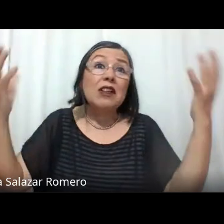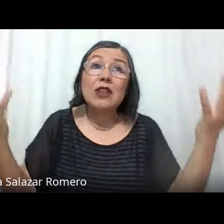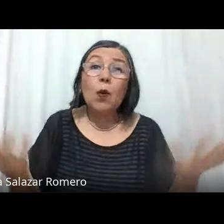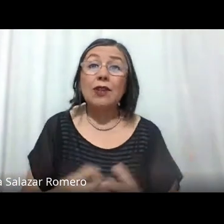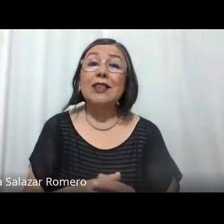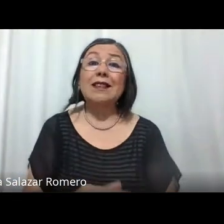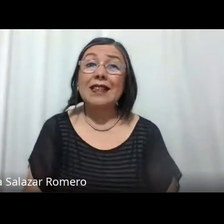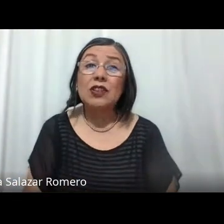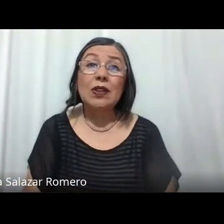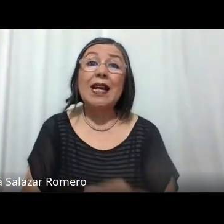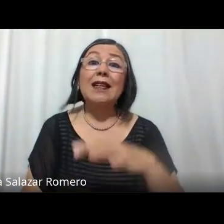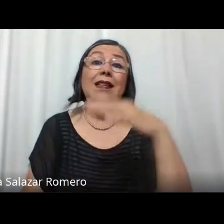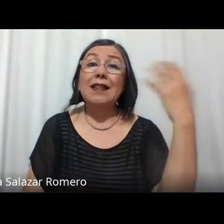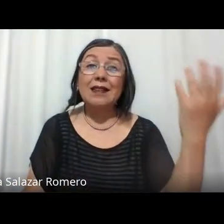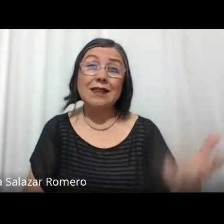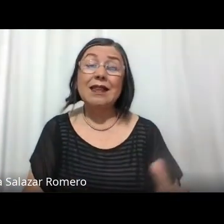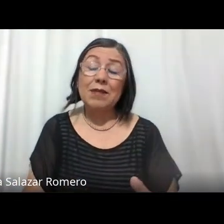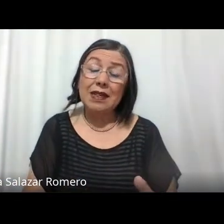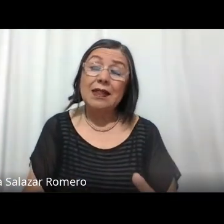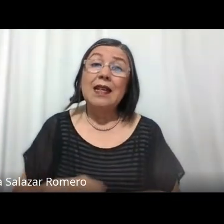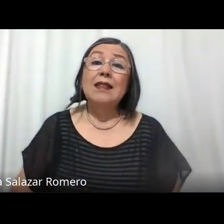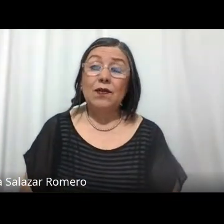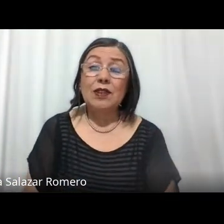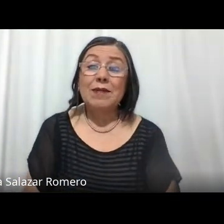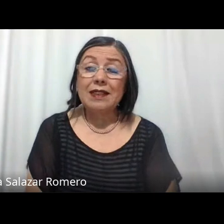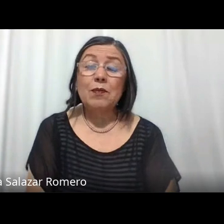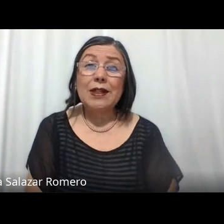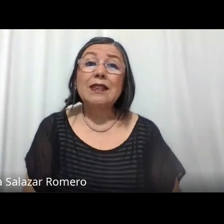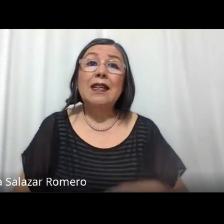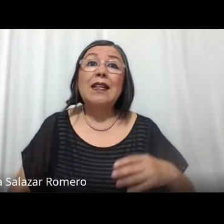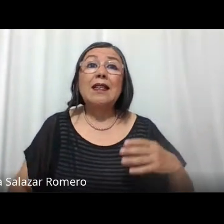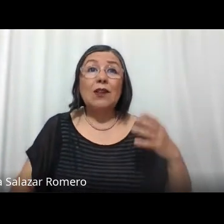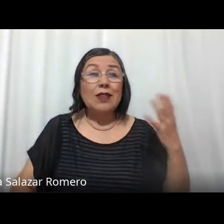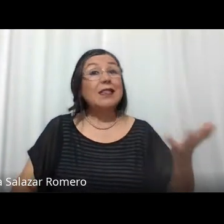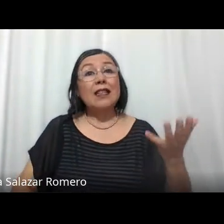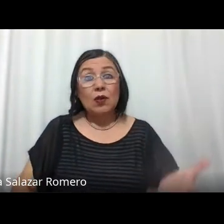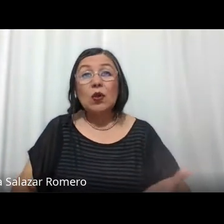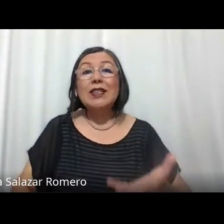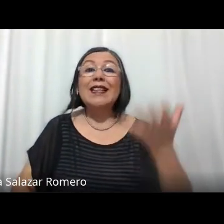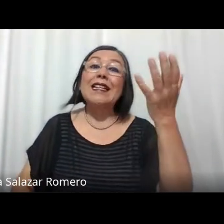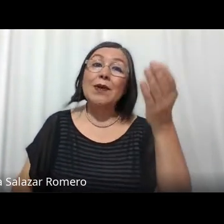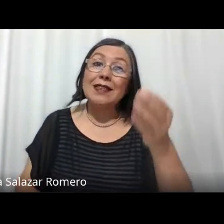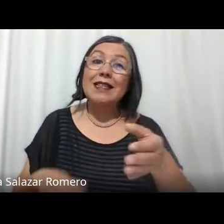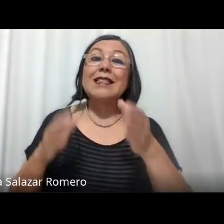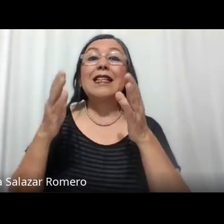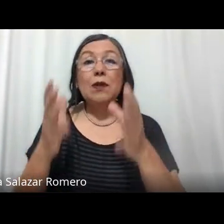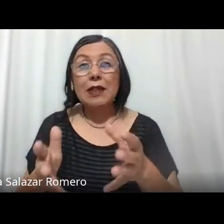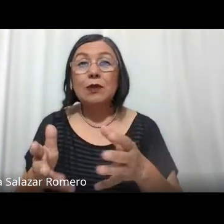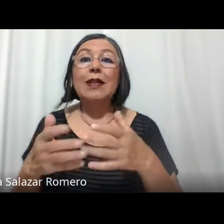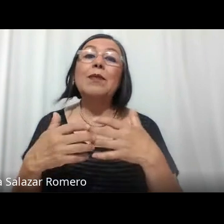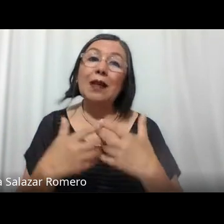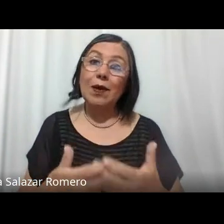En los acuerdos internacionales también se fundamenta pues y se reconoce que la lengua de señas es la